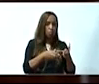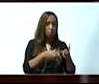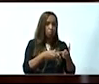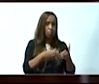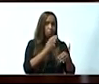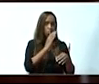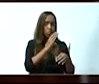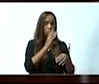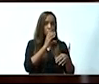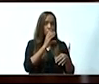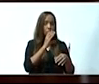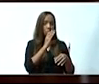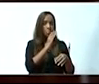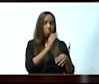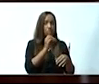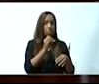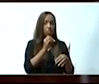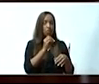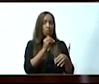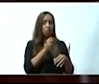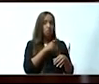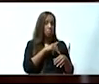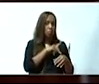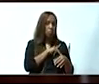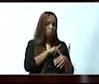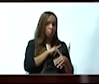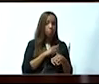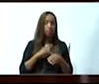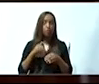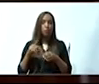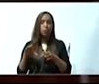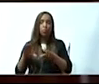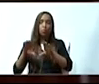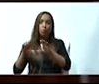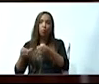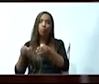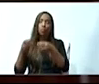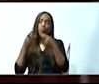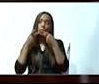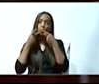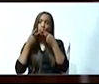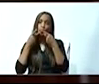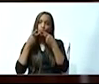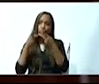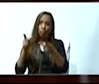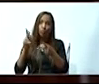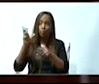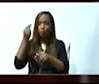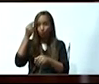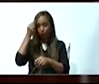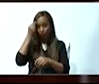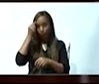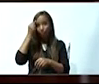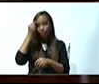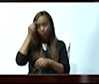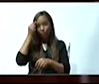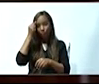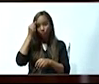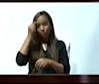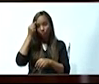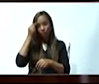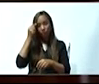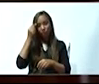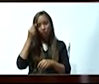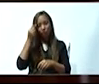quienes negocian esos contratos terminan sin ninguna responsabilidad, como fue el